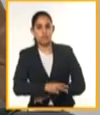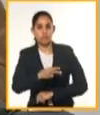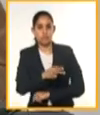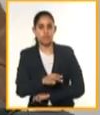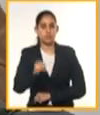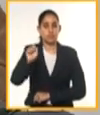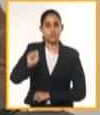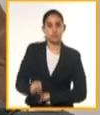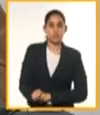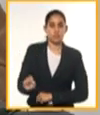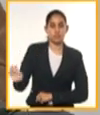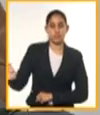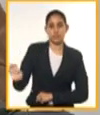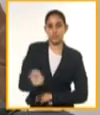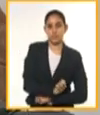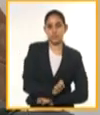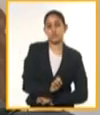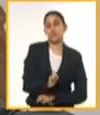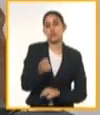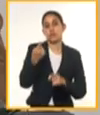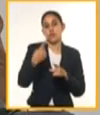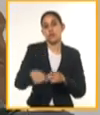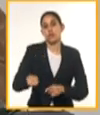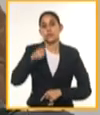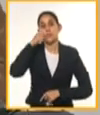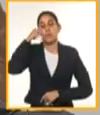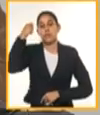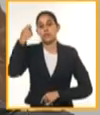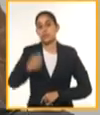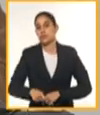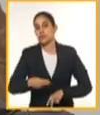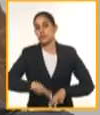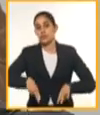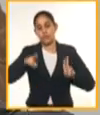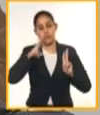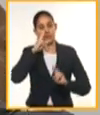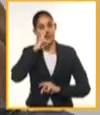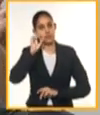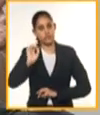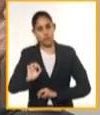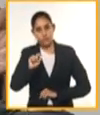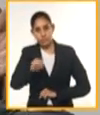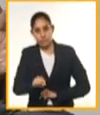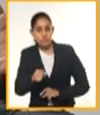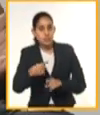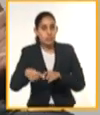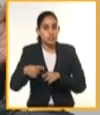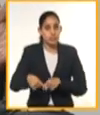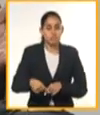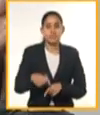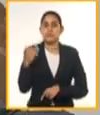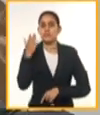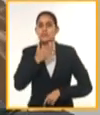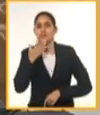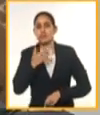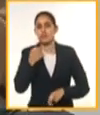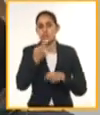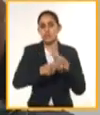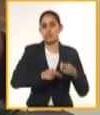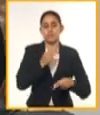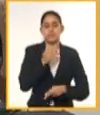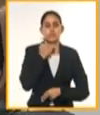sur de Ucrania, no estuvo de acuerdo y mostró su desacuerdo. ¿Y qué hicieron las autoridades? Llegaron